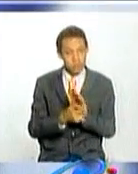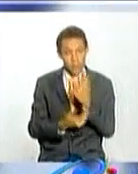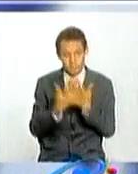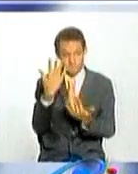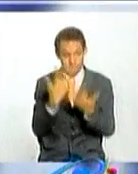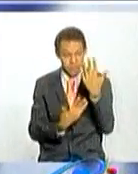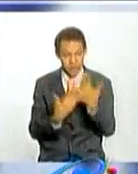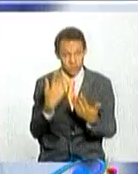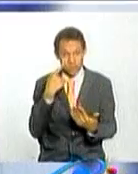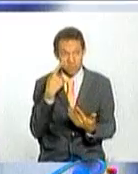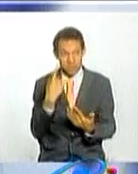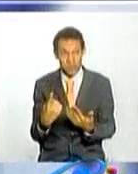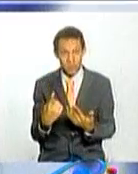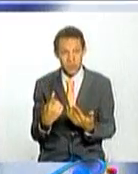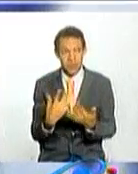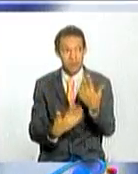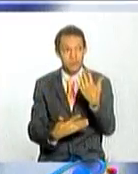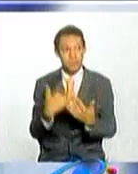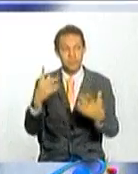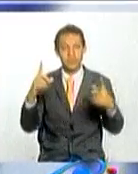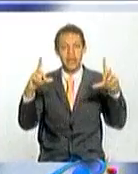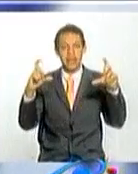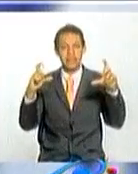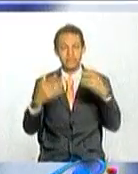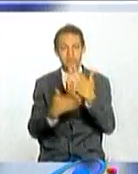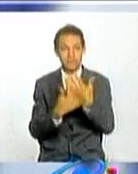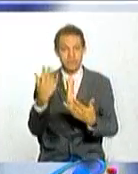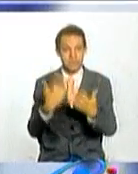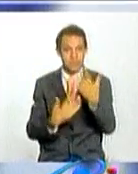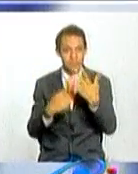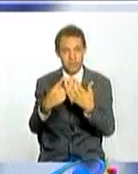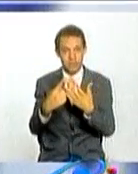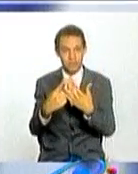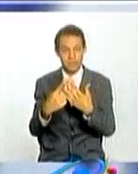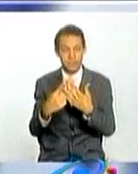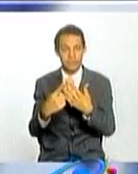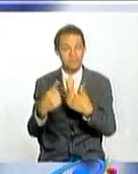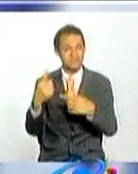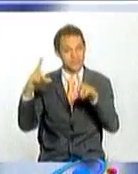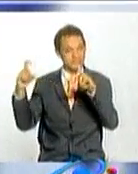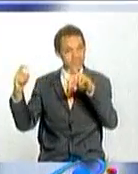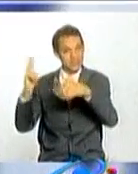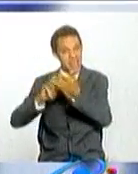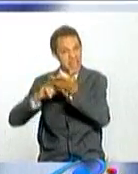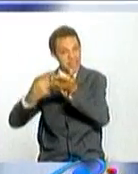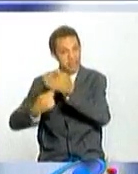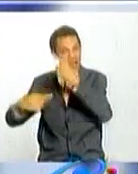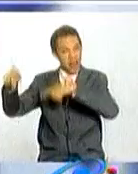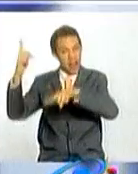ven esa imagen que tiene ahí nuestro traductor para los invidentes en la parte superior. Ahí está